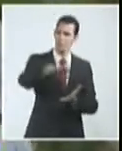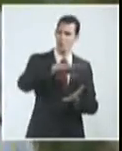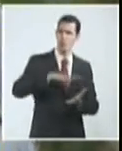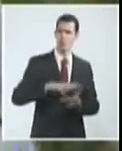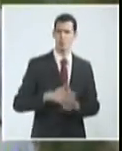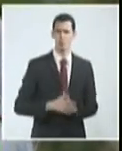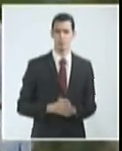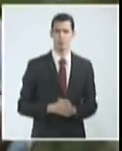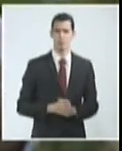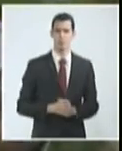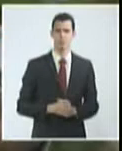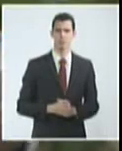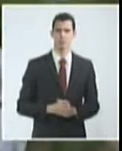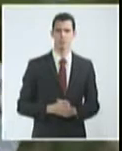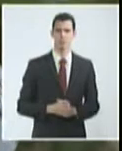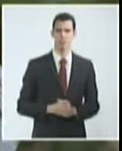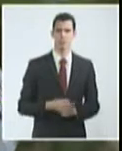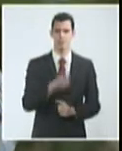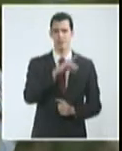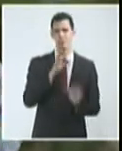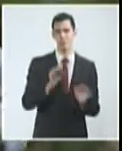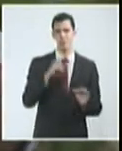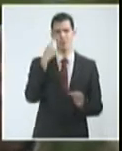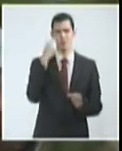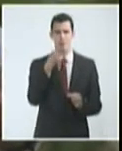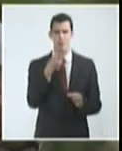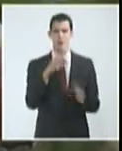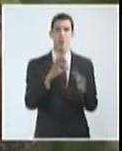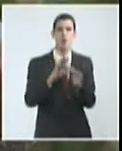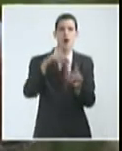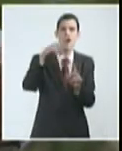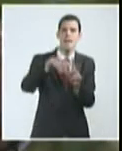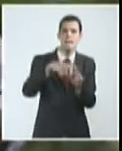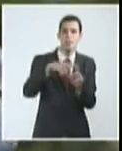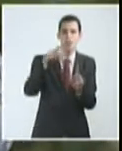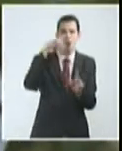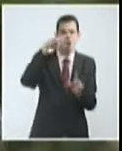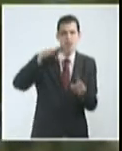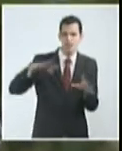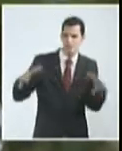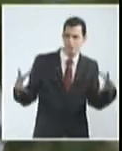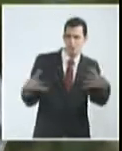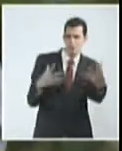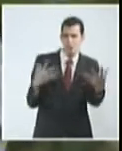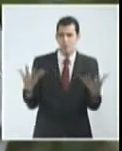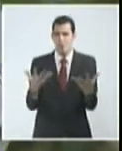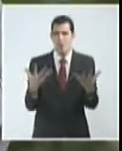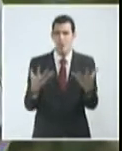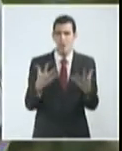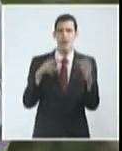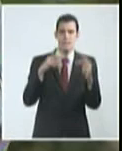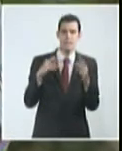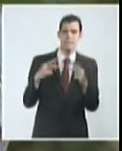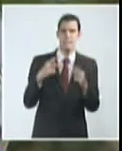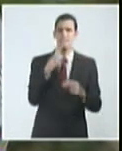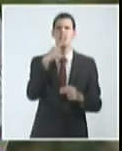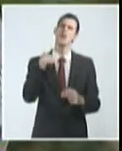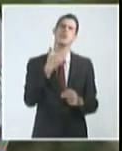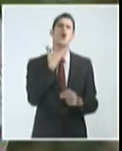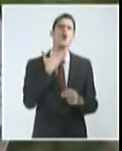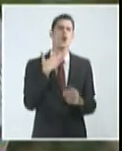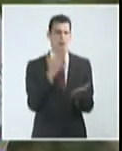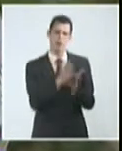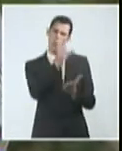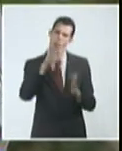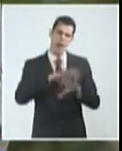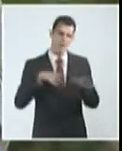su colorido. Hay que ver ayer los niños en Guantánamo, como nos decían, lo deseosos que estaban por regresar a